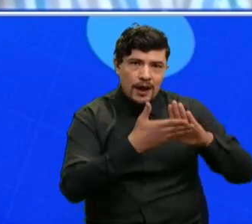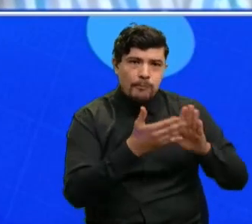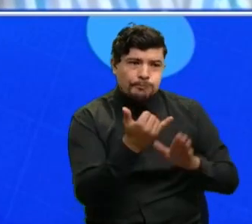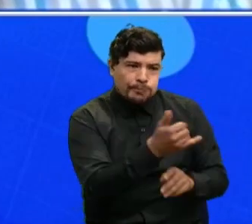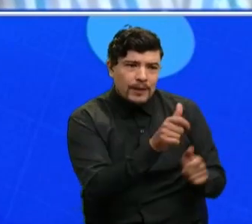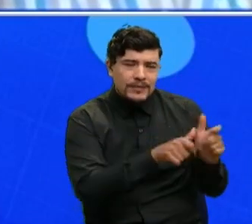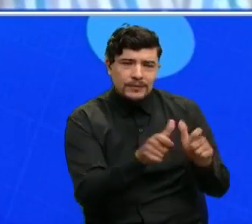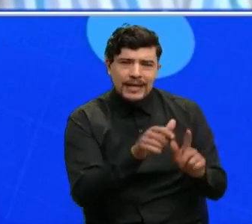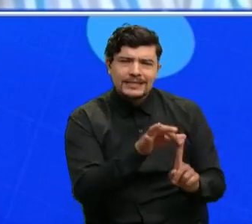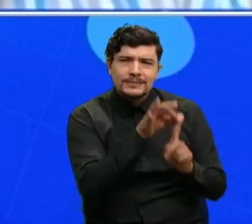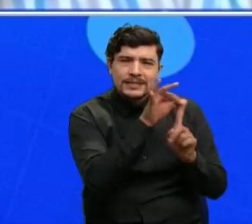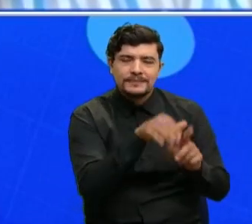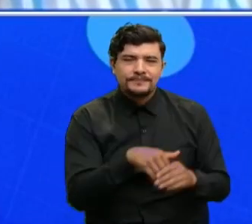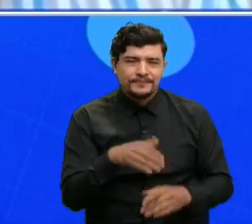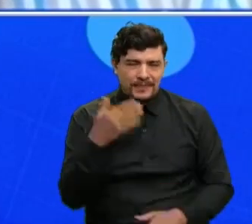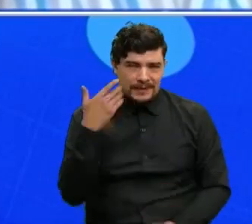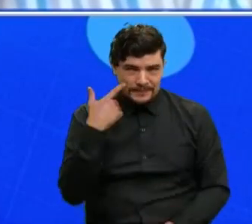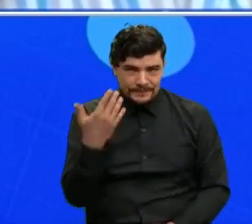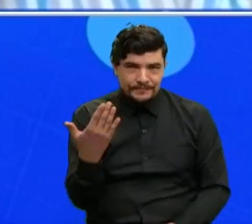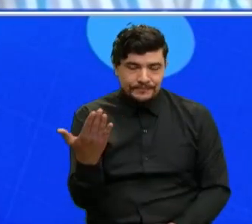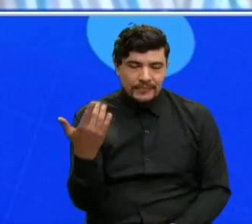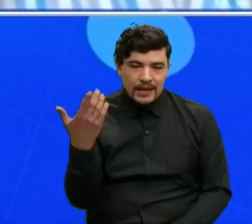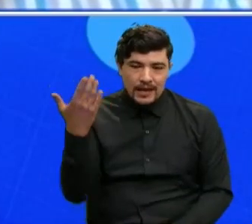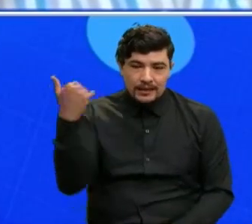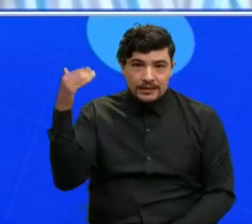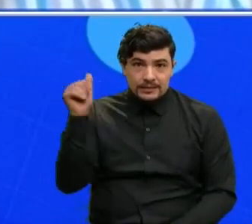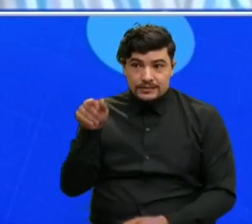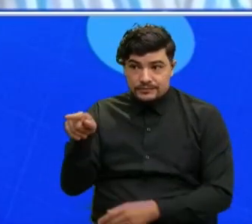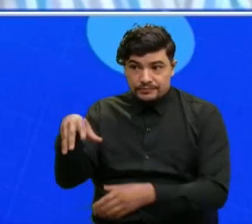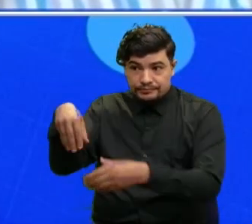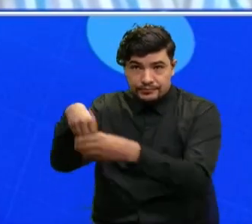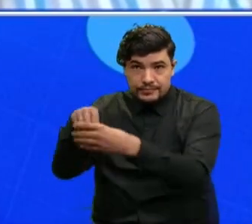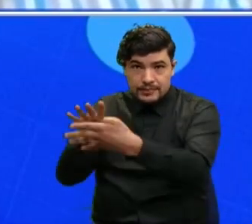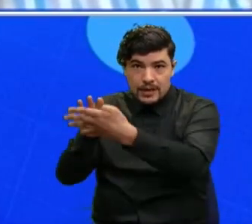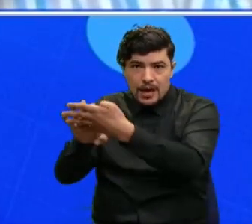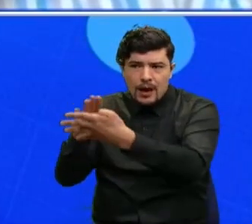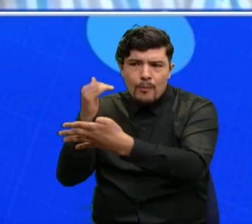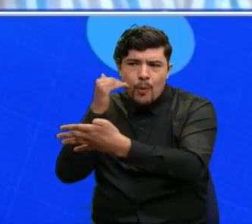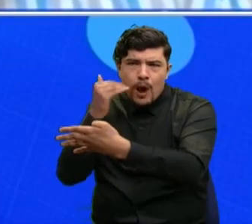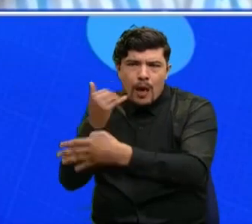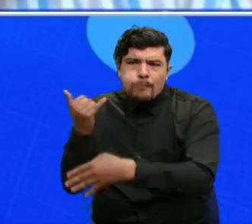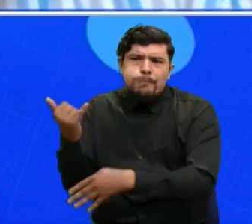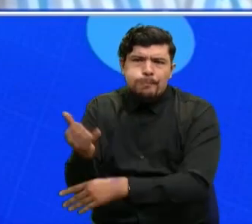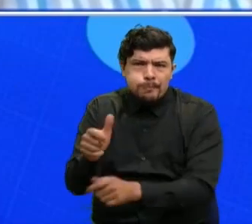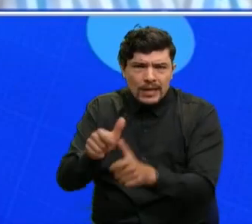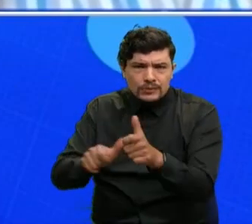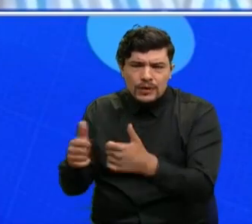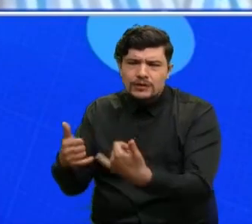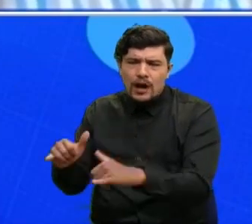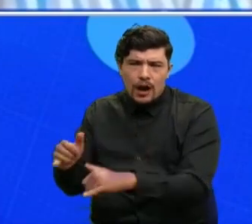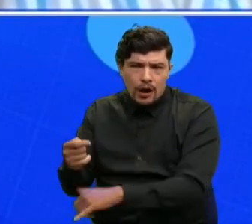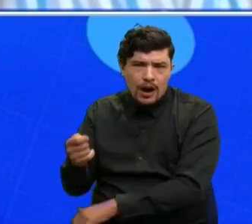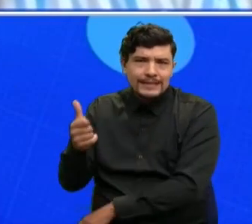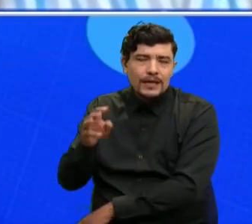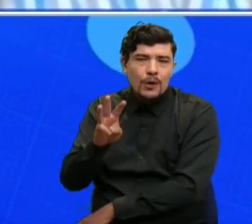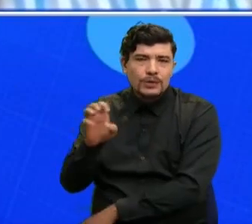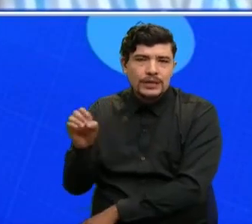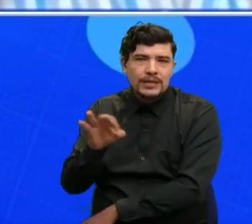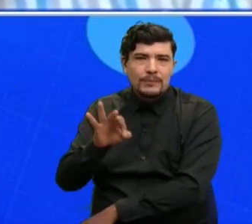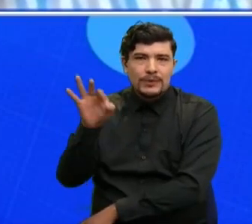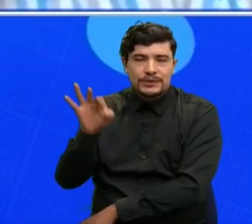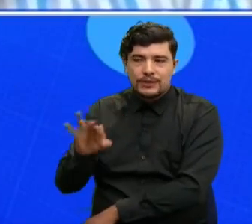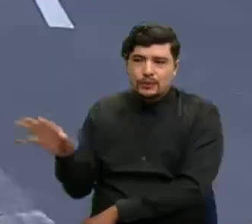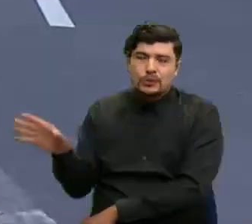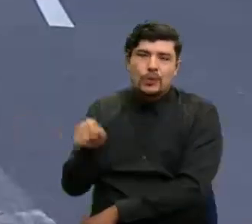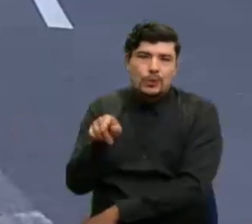semana terminamos de vacunar toda la población de la cárcel de mujeres. Estamos ya en un 80% en la cobertura